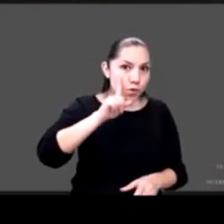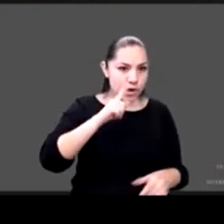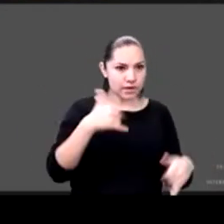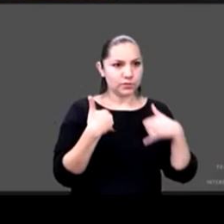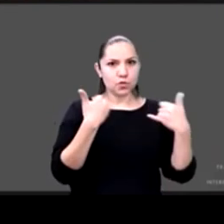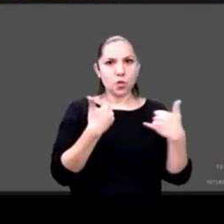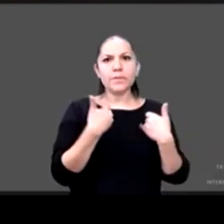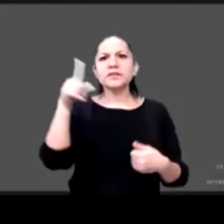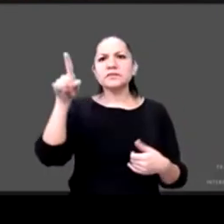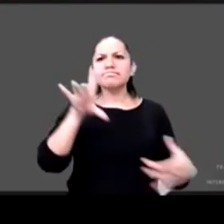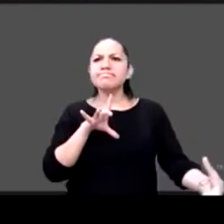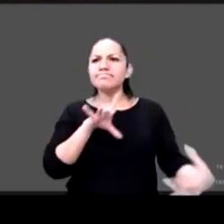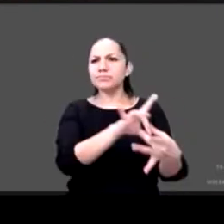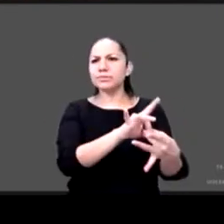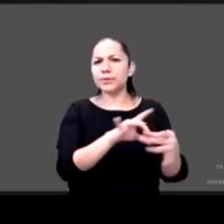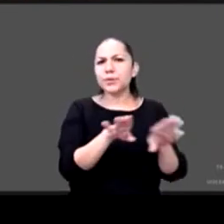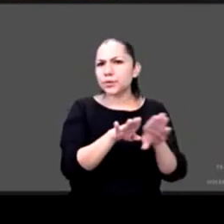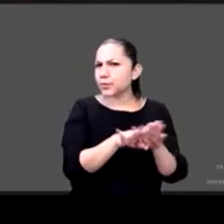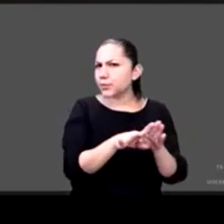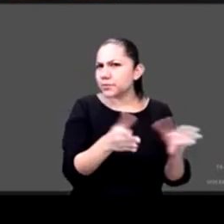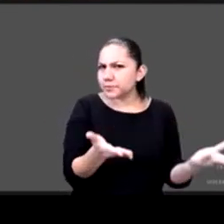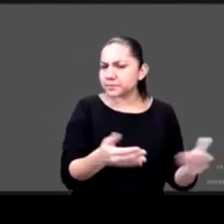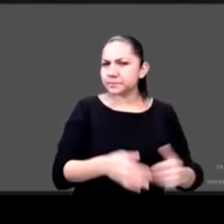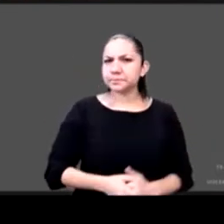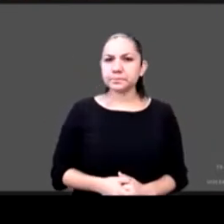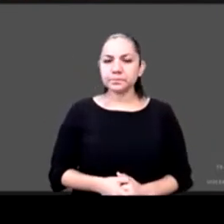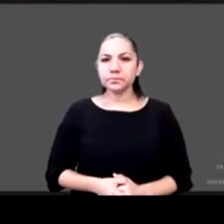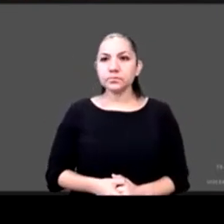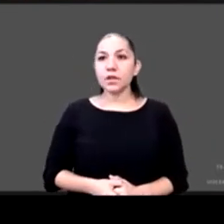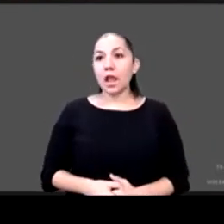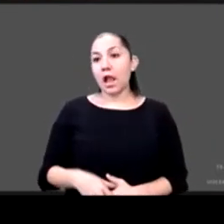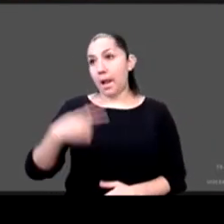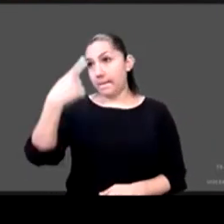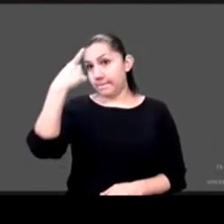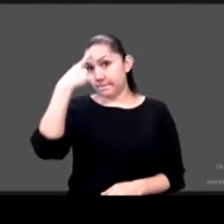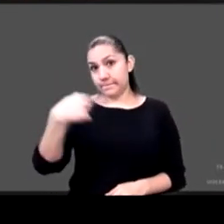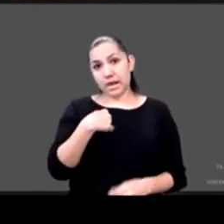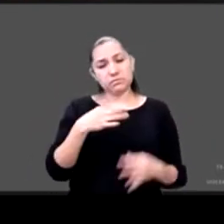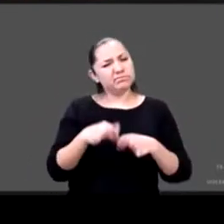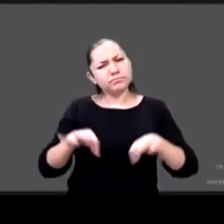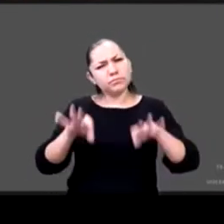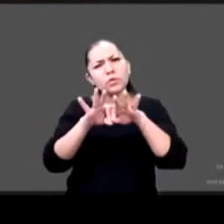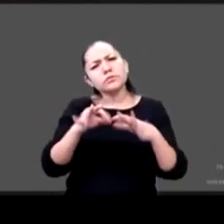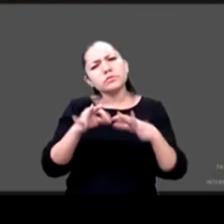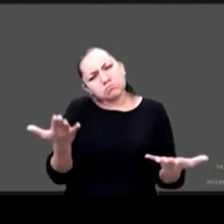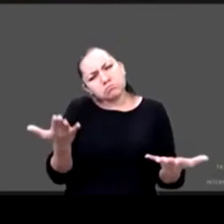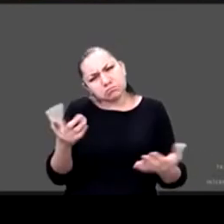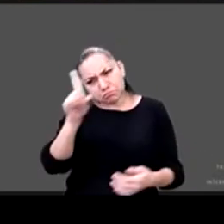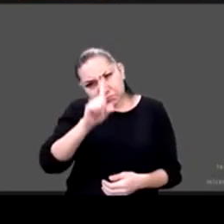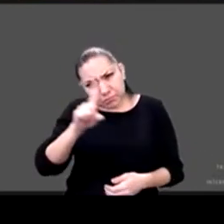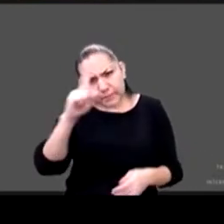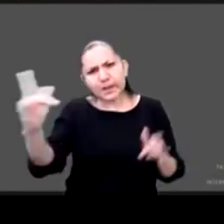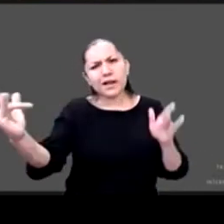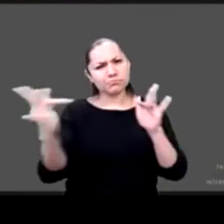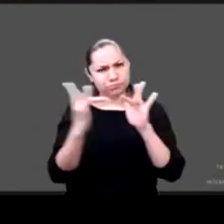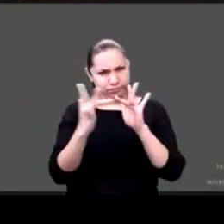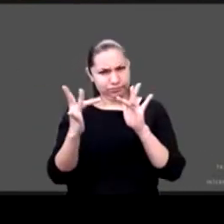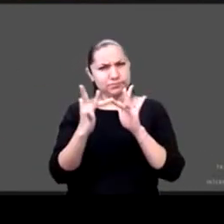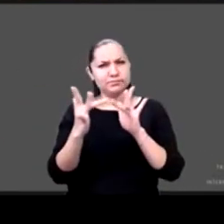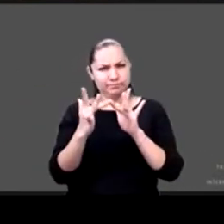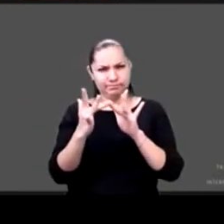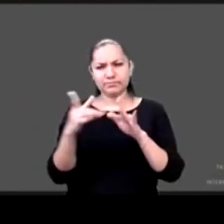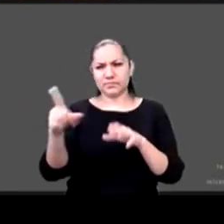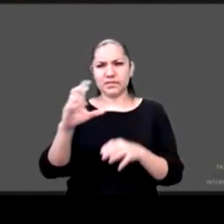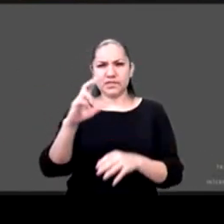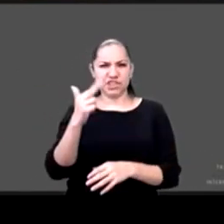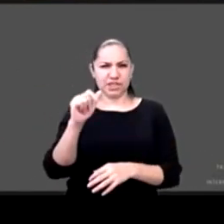Lo primero, lo principal, que se metan al chat y a la línea, sobre todo porque pues la atención personalizada es